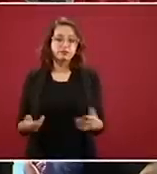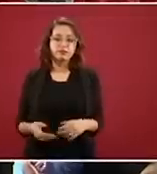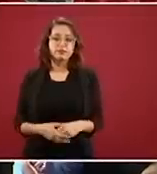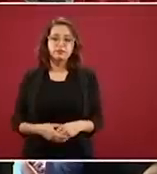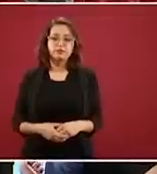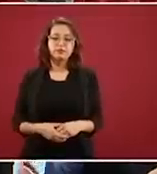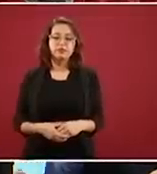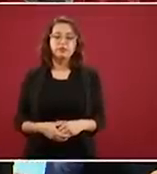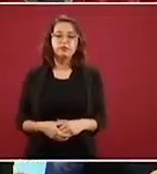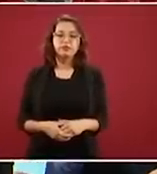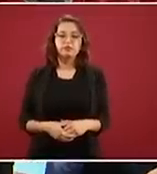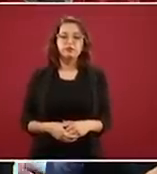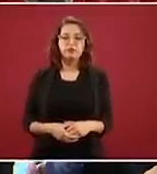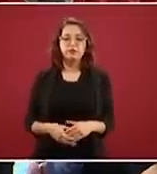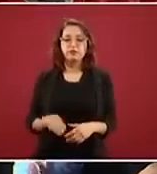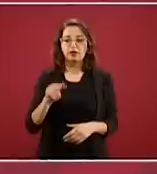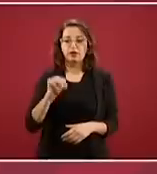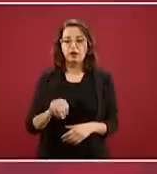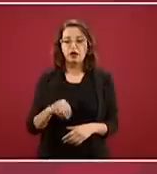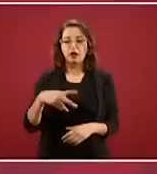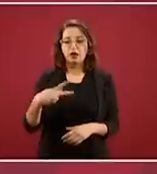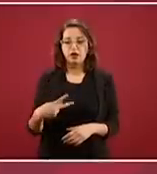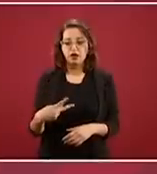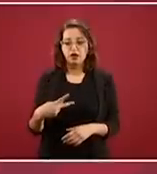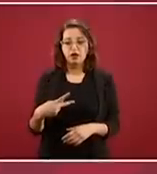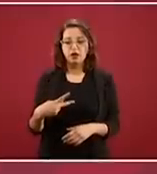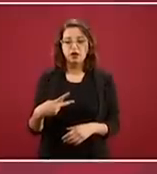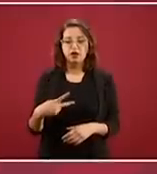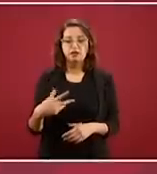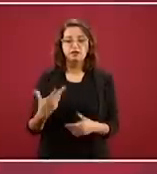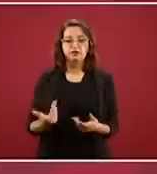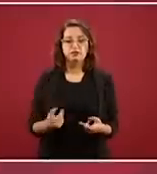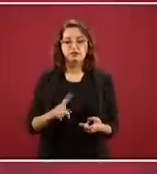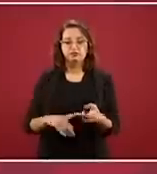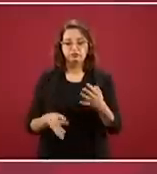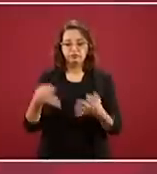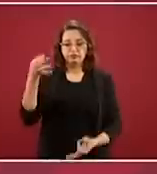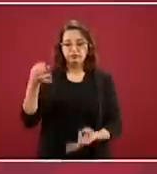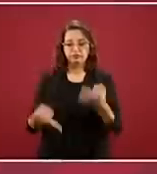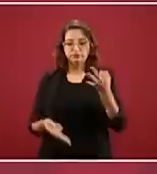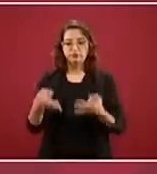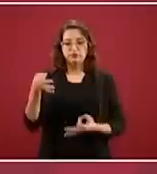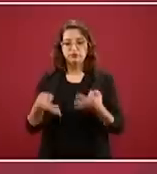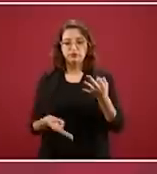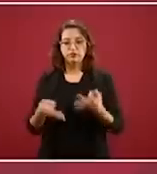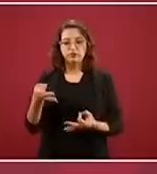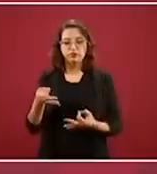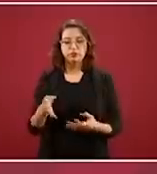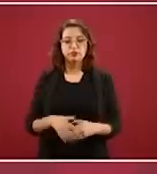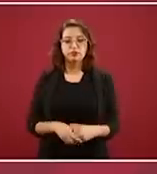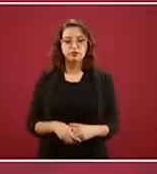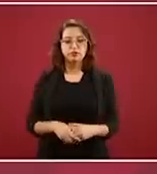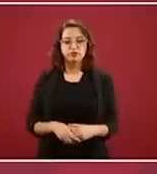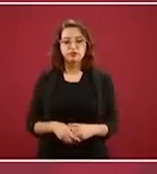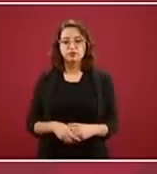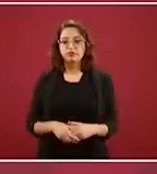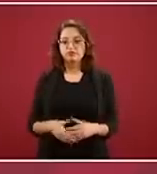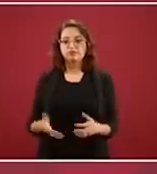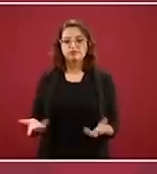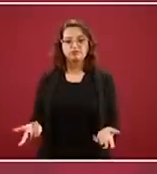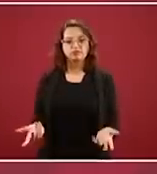Los ministerios públicos, los fiscales, vieron